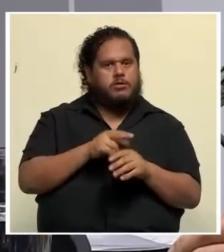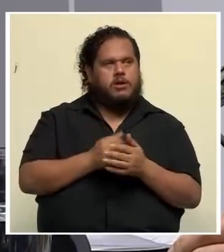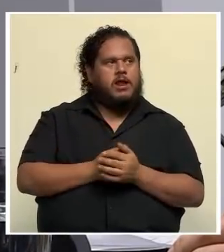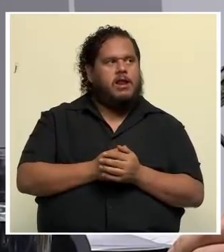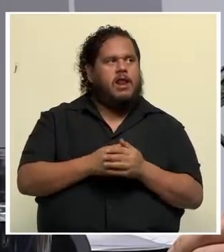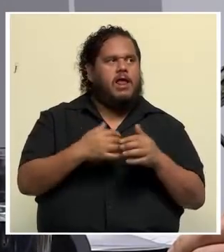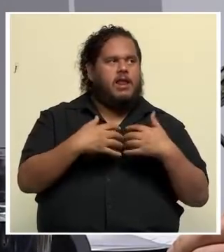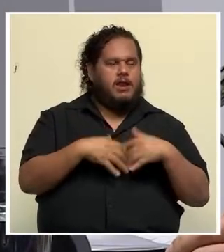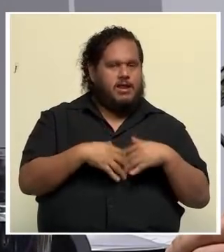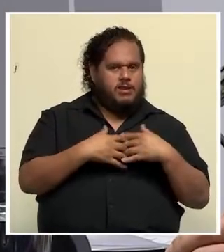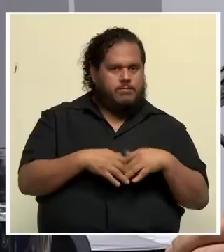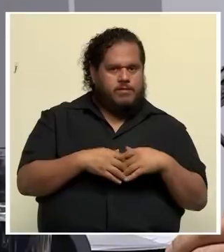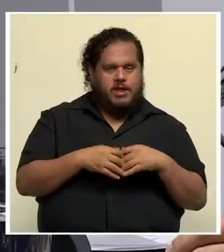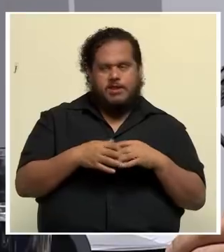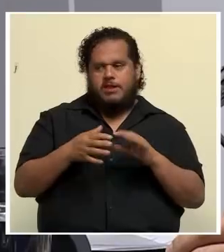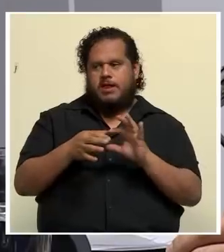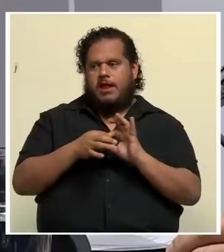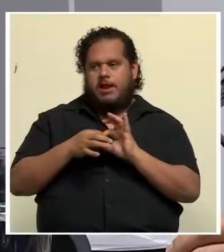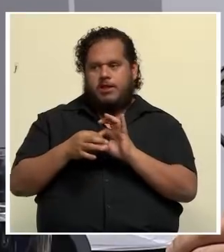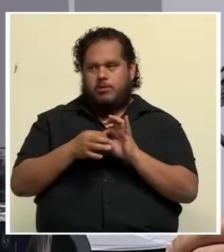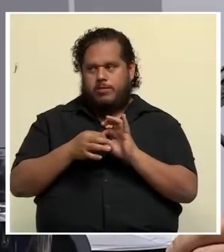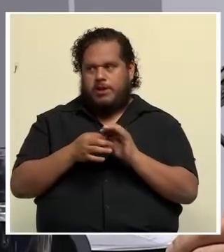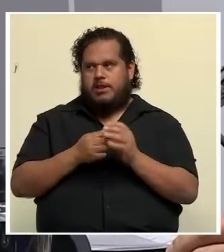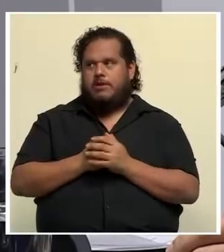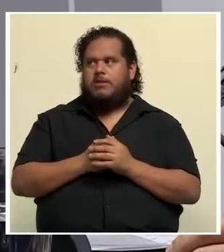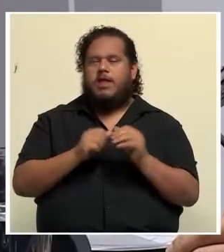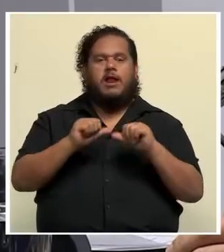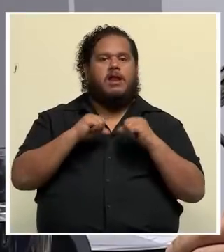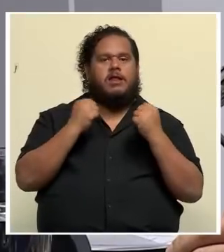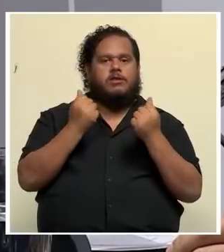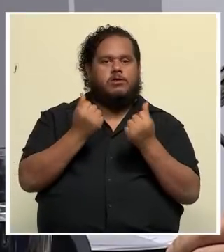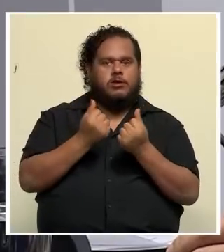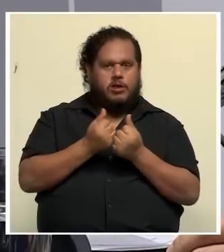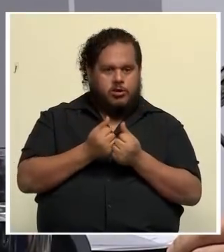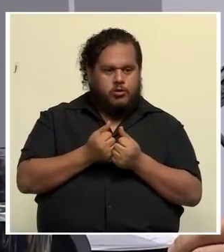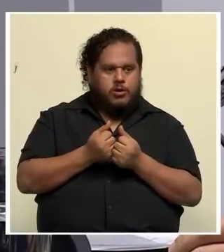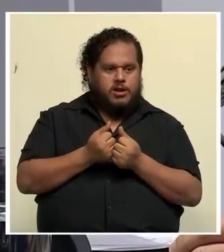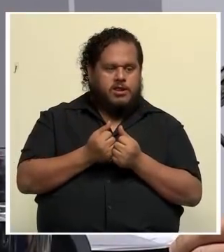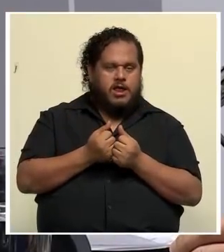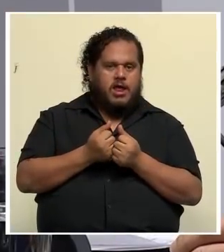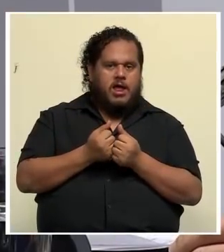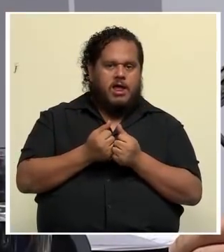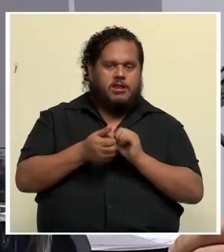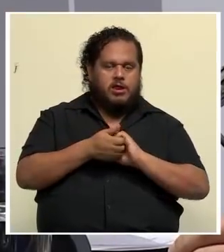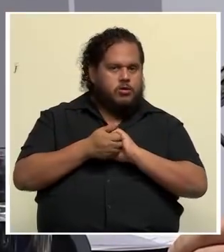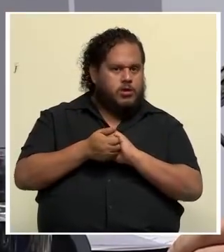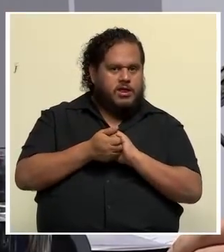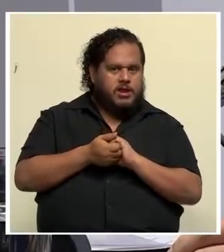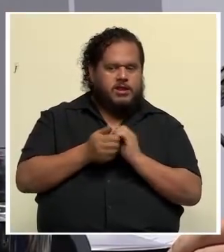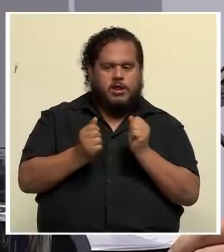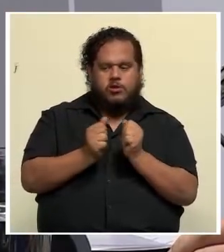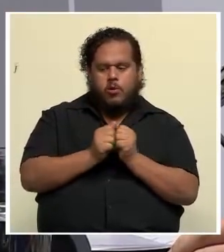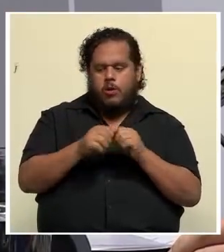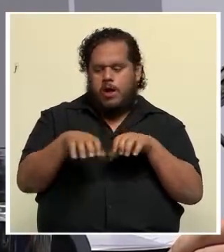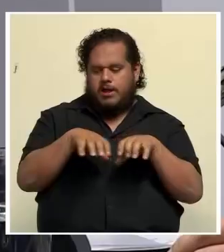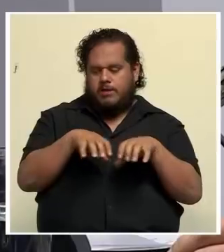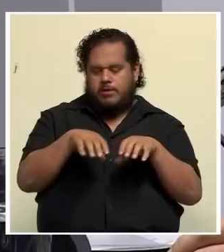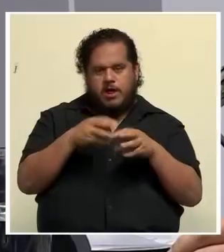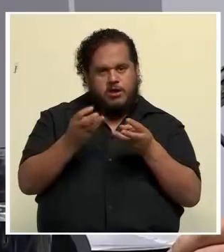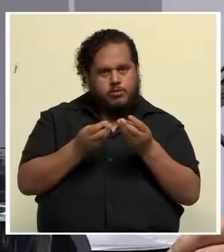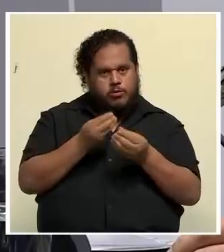las empresas, las cooperativas, las asociaciones solidaristas con actividades productivas y hasta los